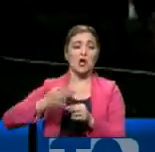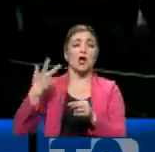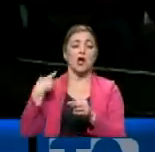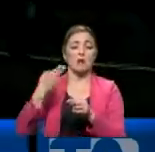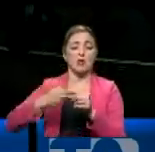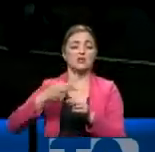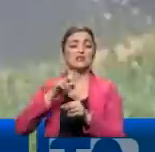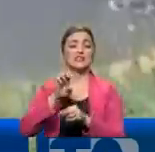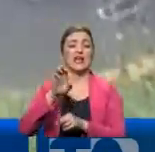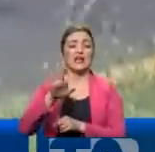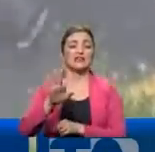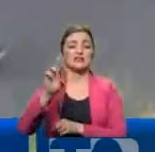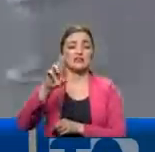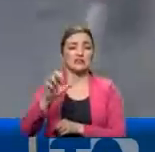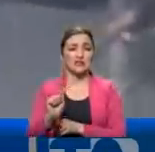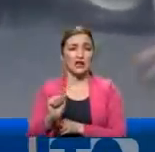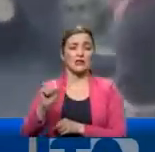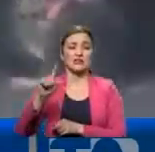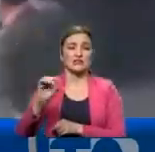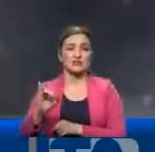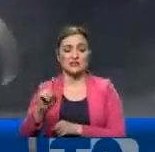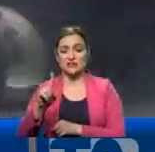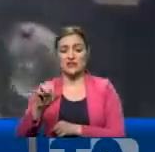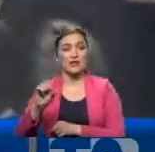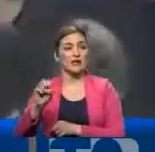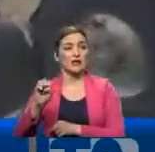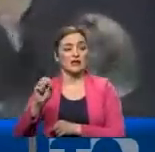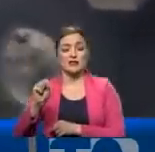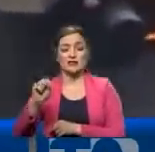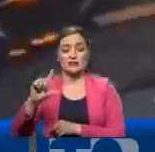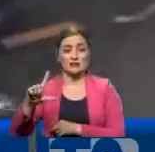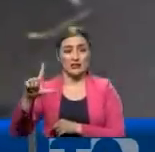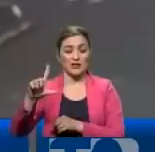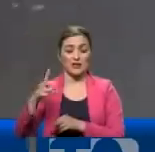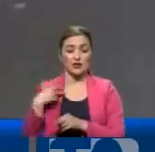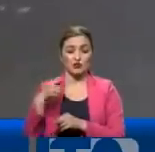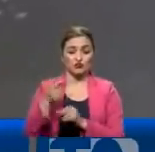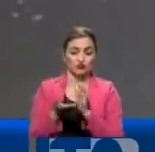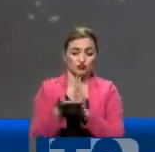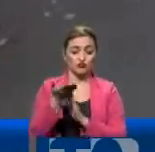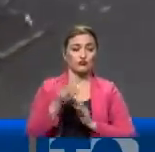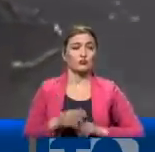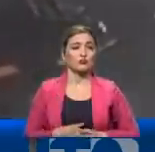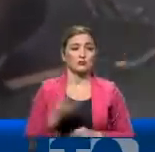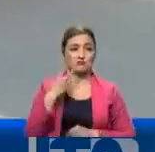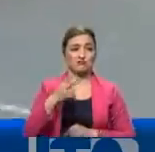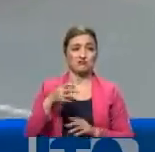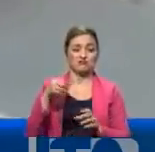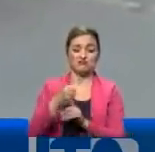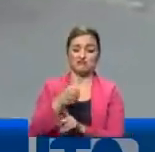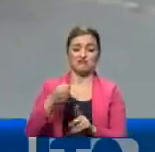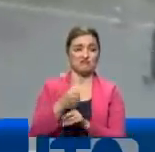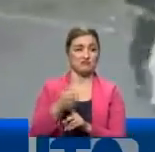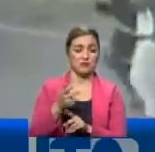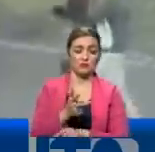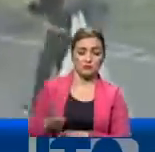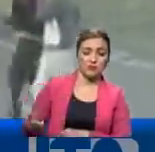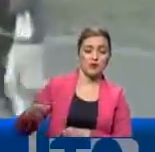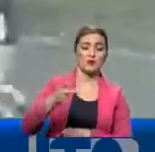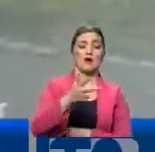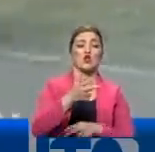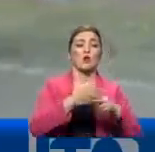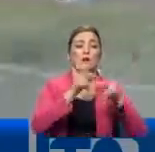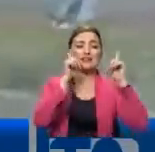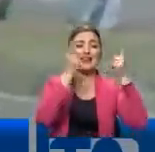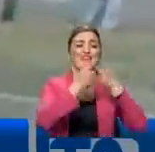Los actos de violencia se registraron a su paso. Rematar un tanque de los milicos. En la curva de Santa Rosa,